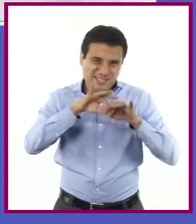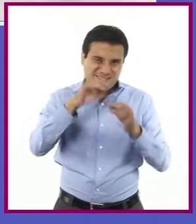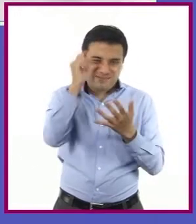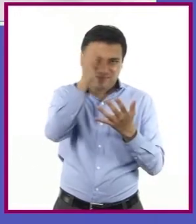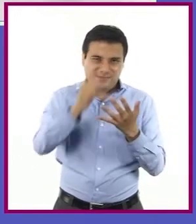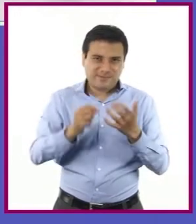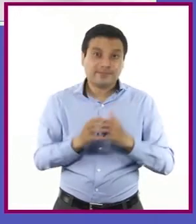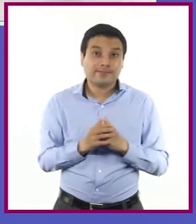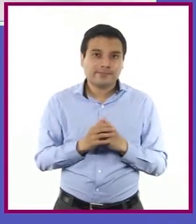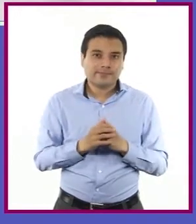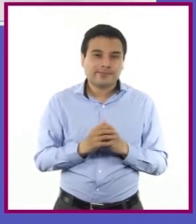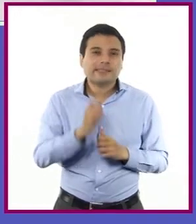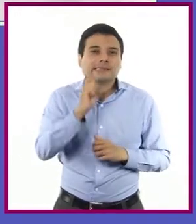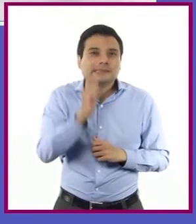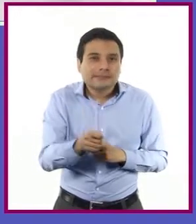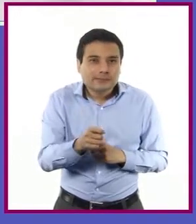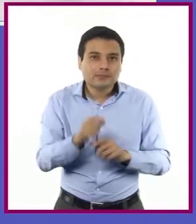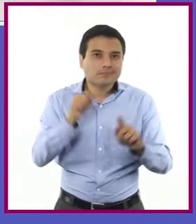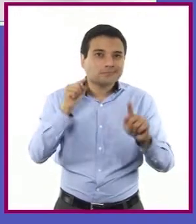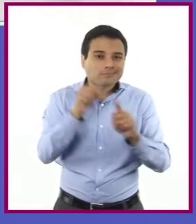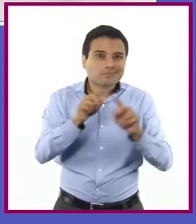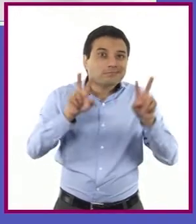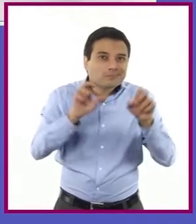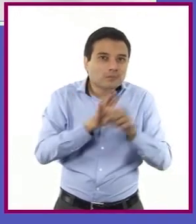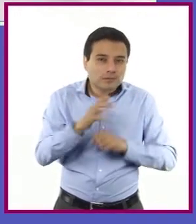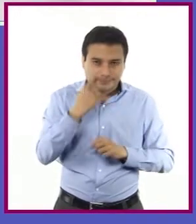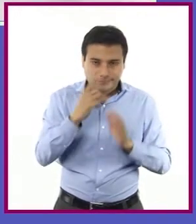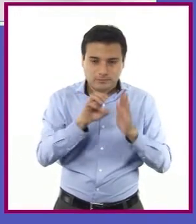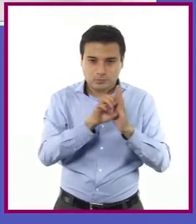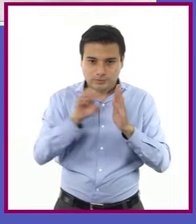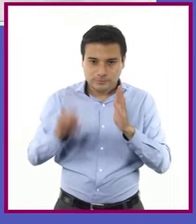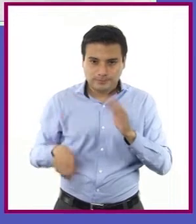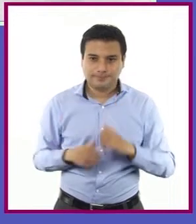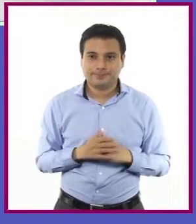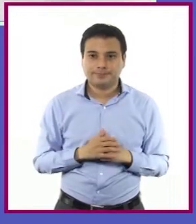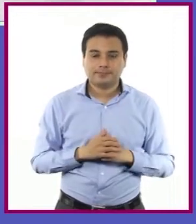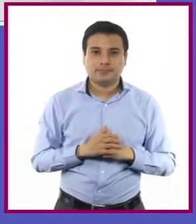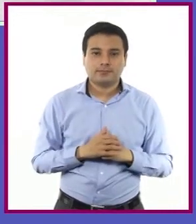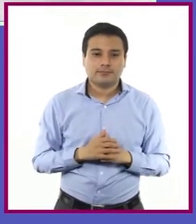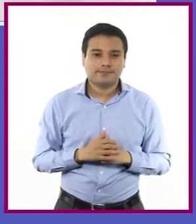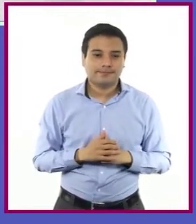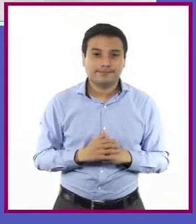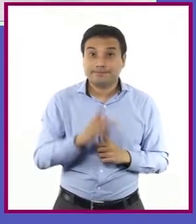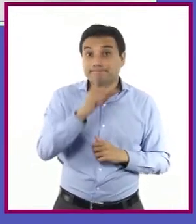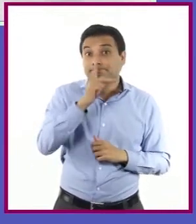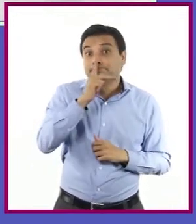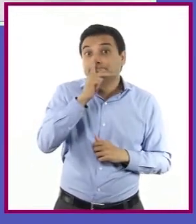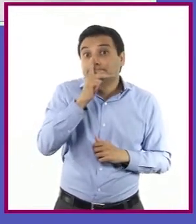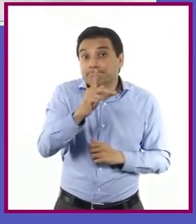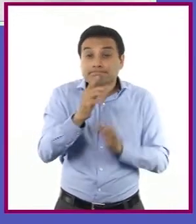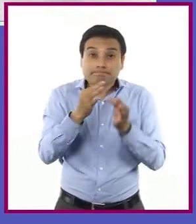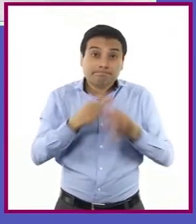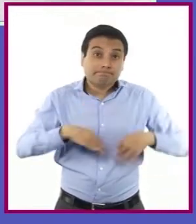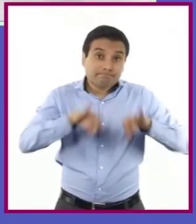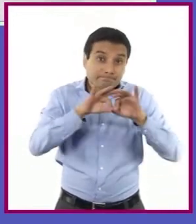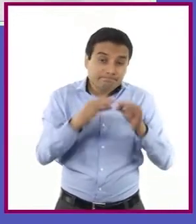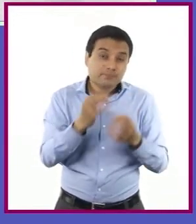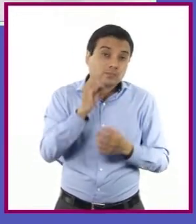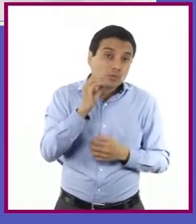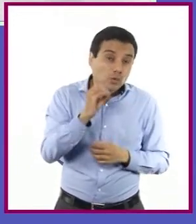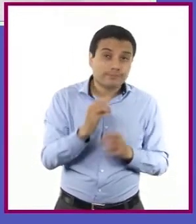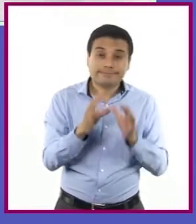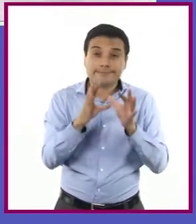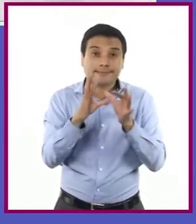expresan lo esencial de la información. Por ejemplo, pueden definir conceptos fundamentales acerca del tema o